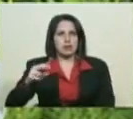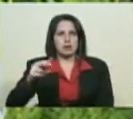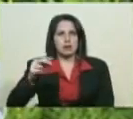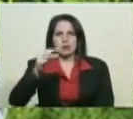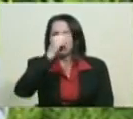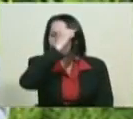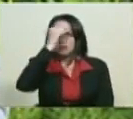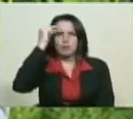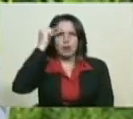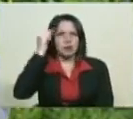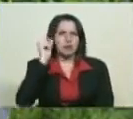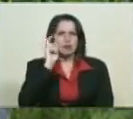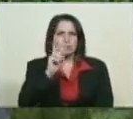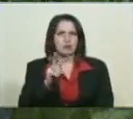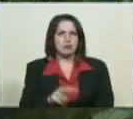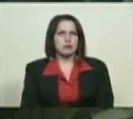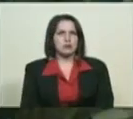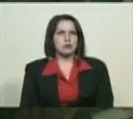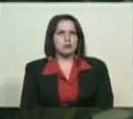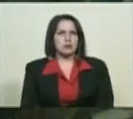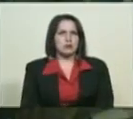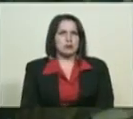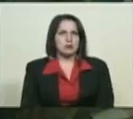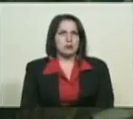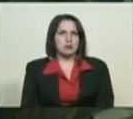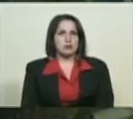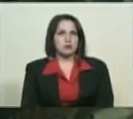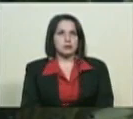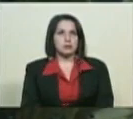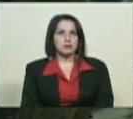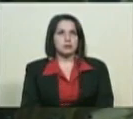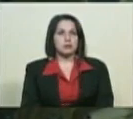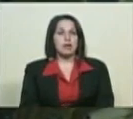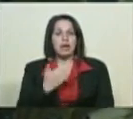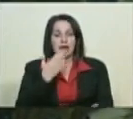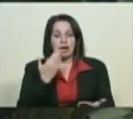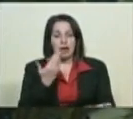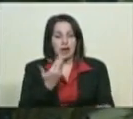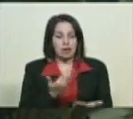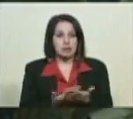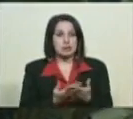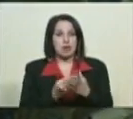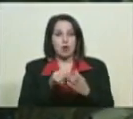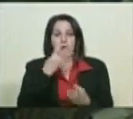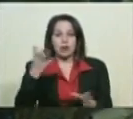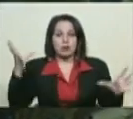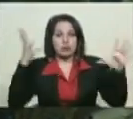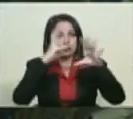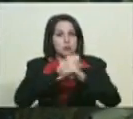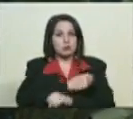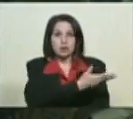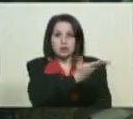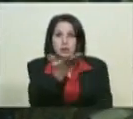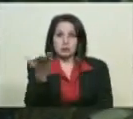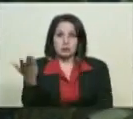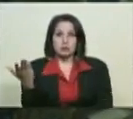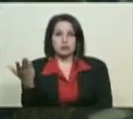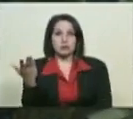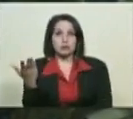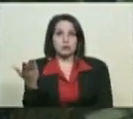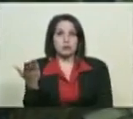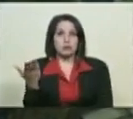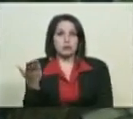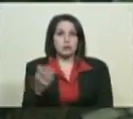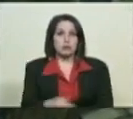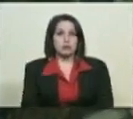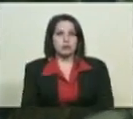López. Bueno, muchísimas gracias. Buenas noches a todo el pueblo de Venezuela. Hemos estado